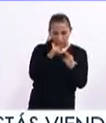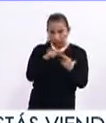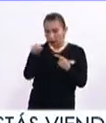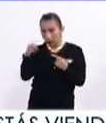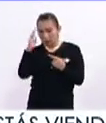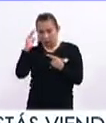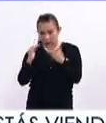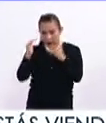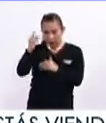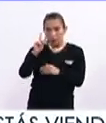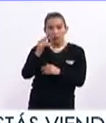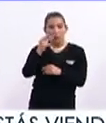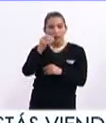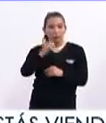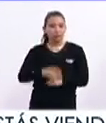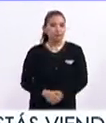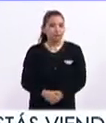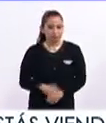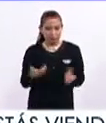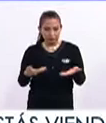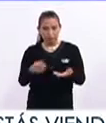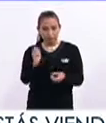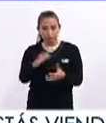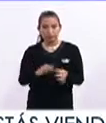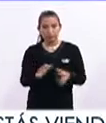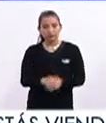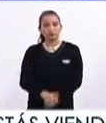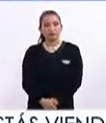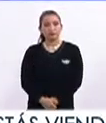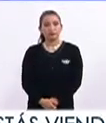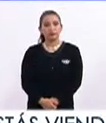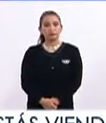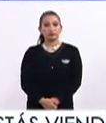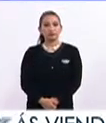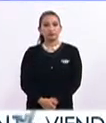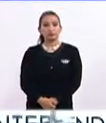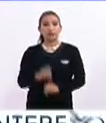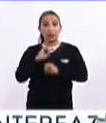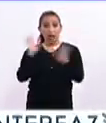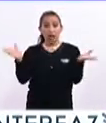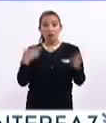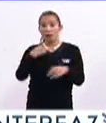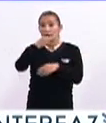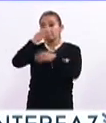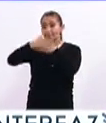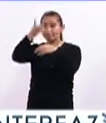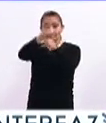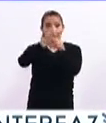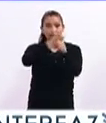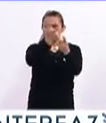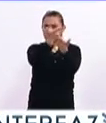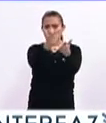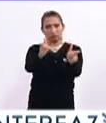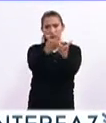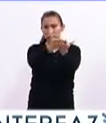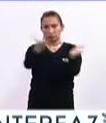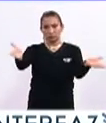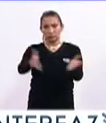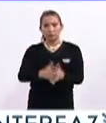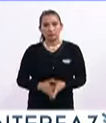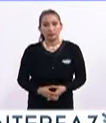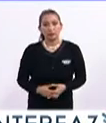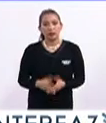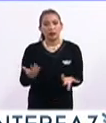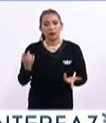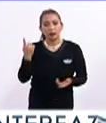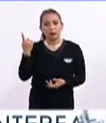de maestrías y de posgrados. Les presento los detalles. Desde luego la convocatoria es amplia,